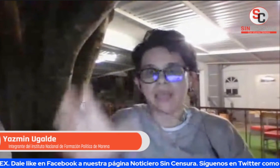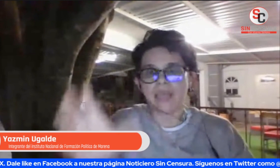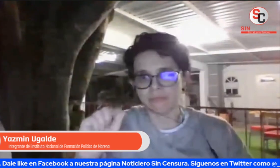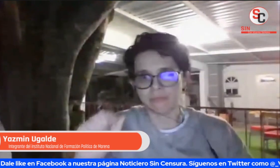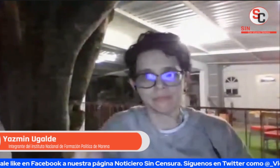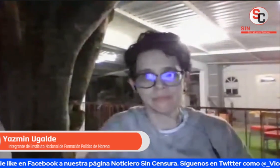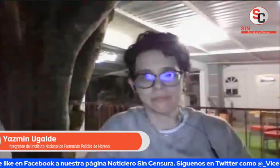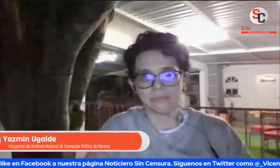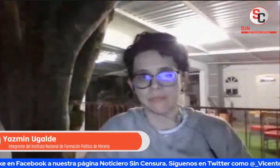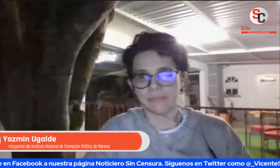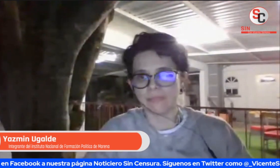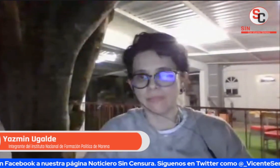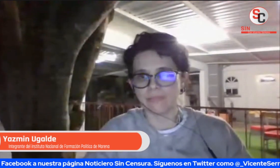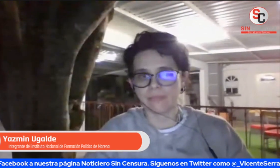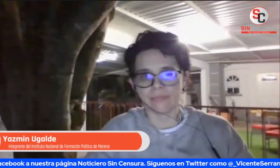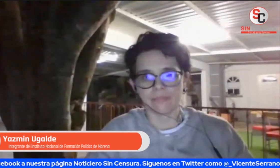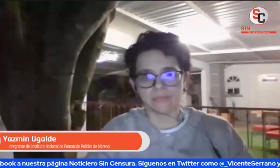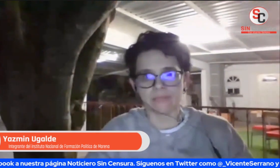unidad.